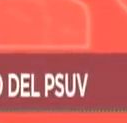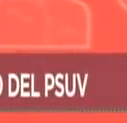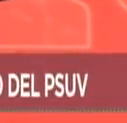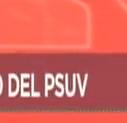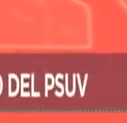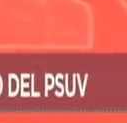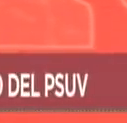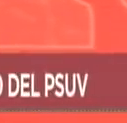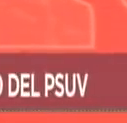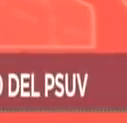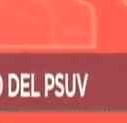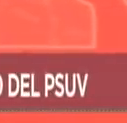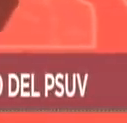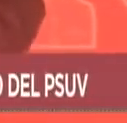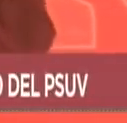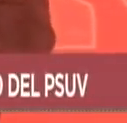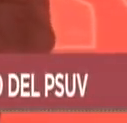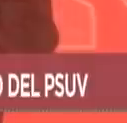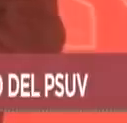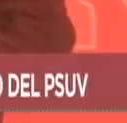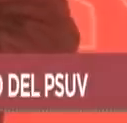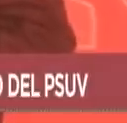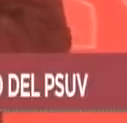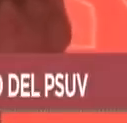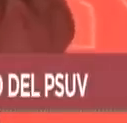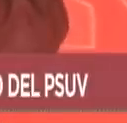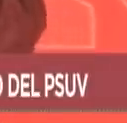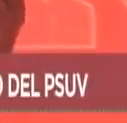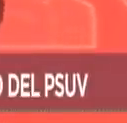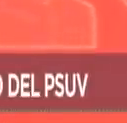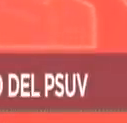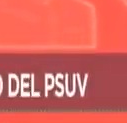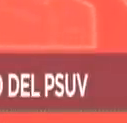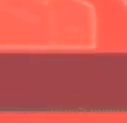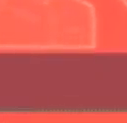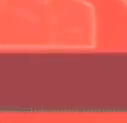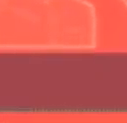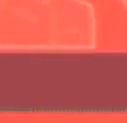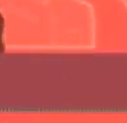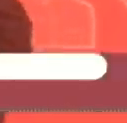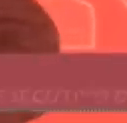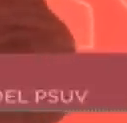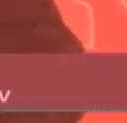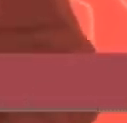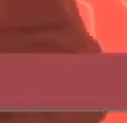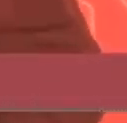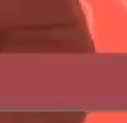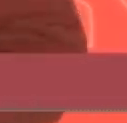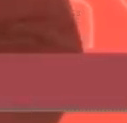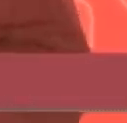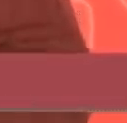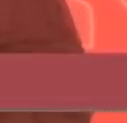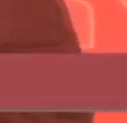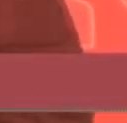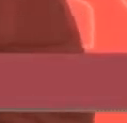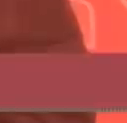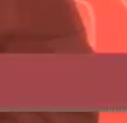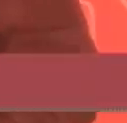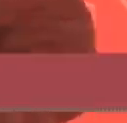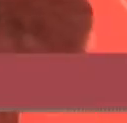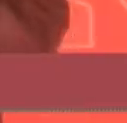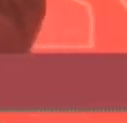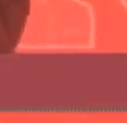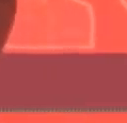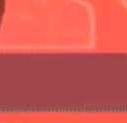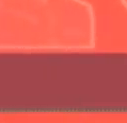pero fundamentalmente en el marco de las actuales amenazas contra la paz, contra la independencia, contra la soberanía de